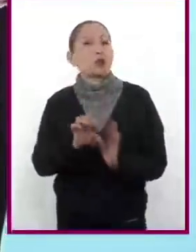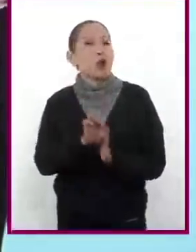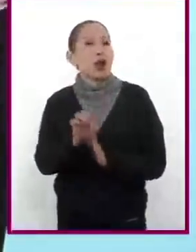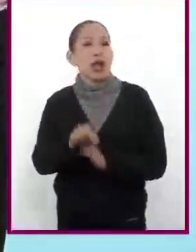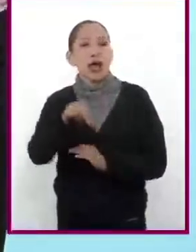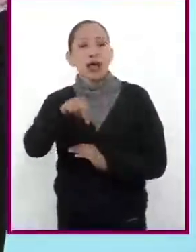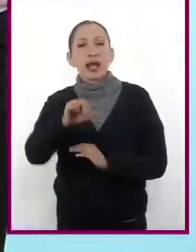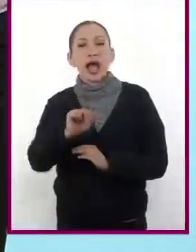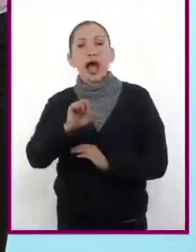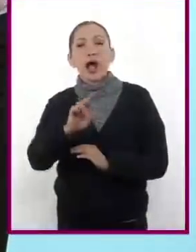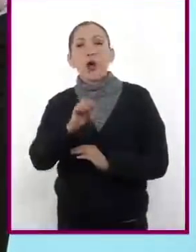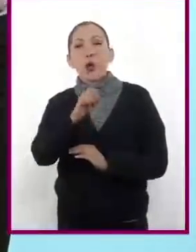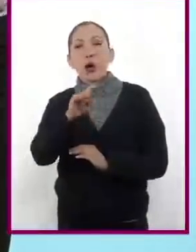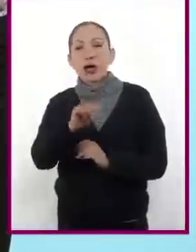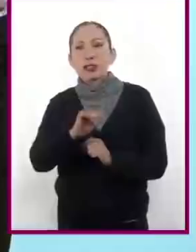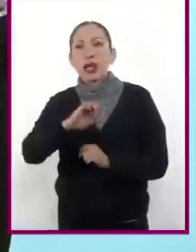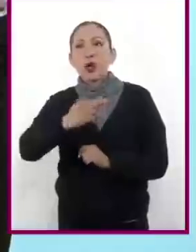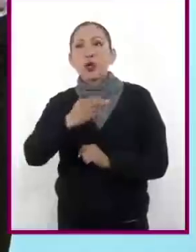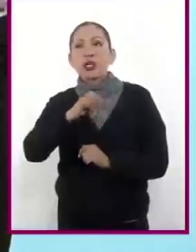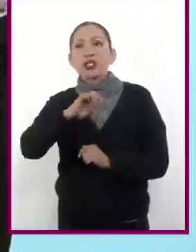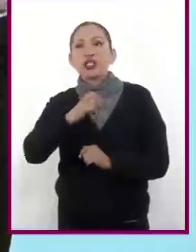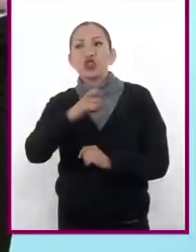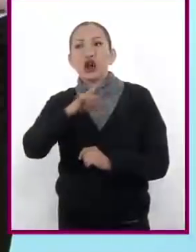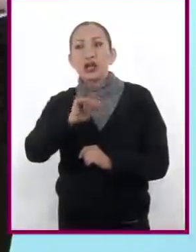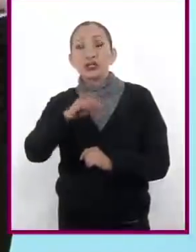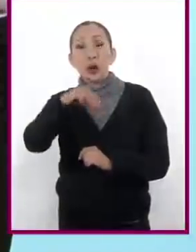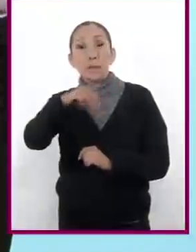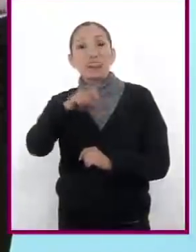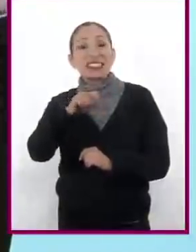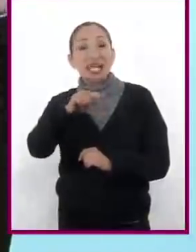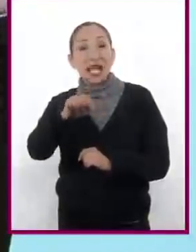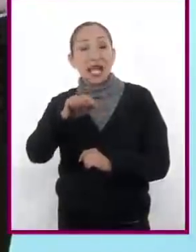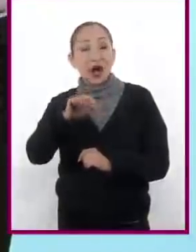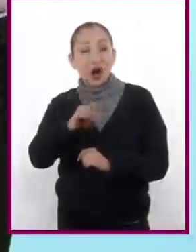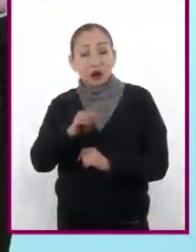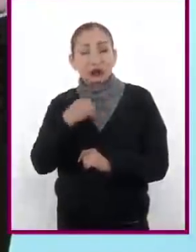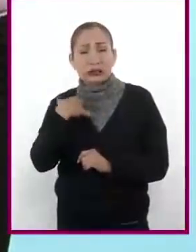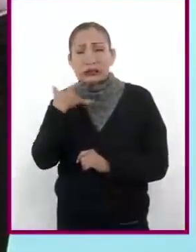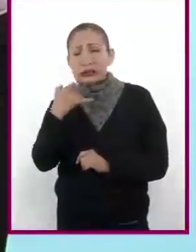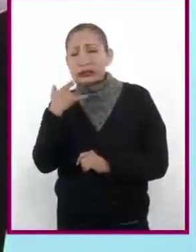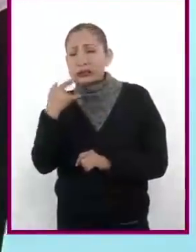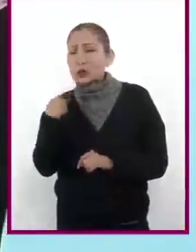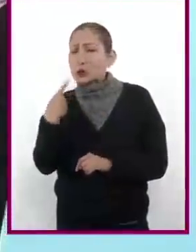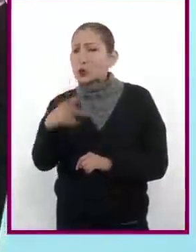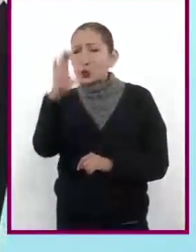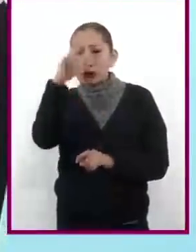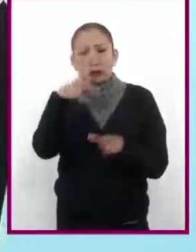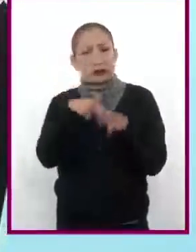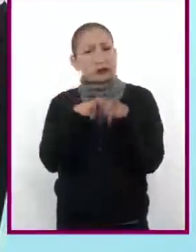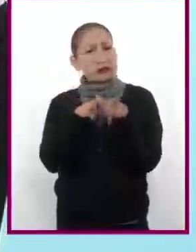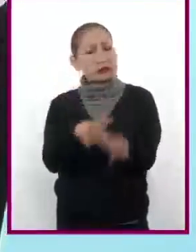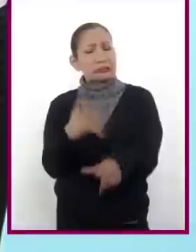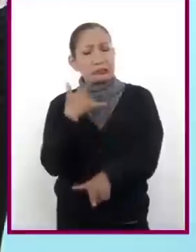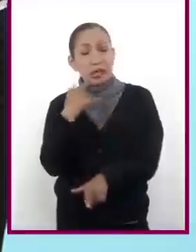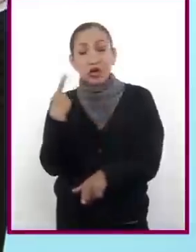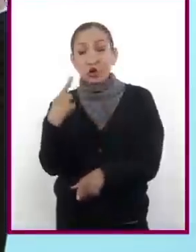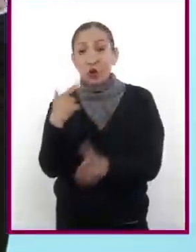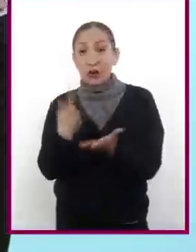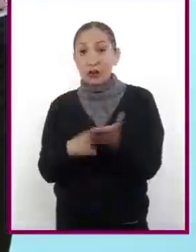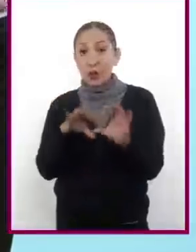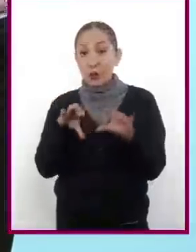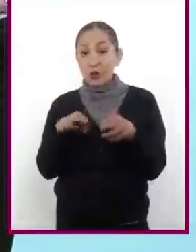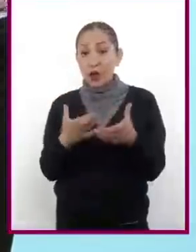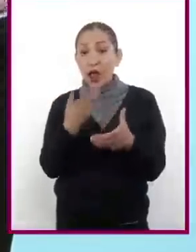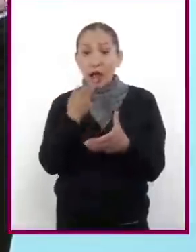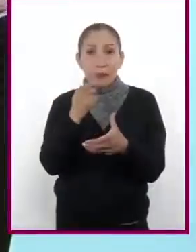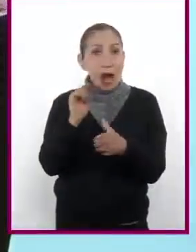los nahuas, huicholes o mixtecos día a día luchan para que su cultura perdure. ¿En sus comunidades